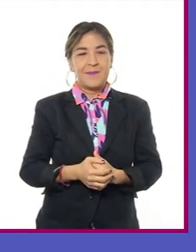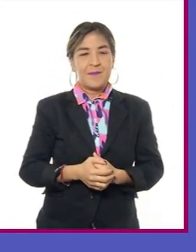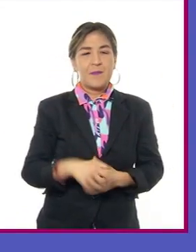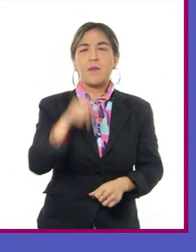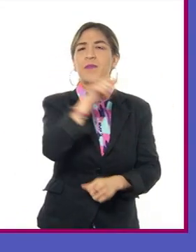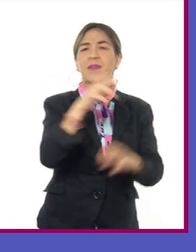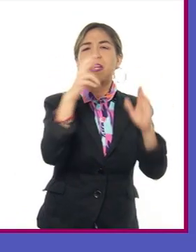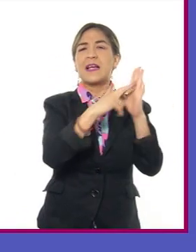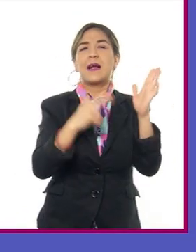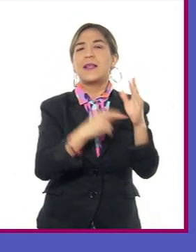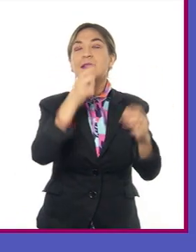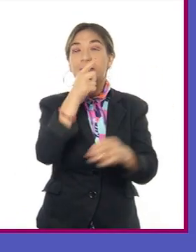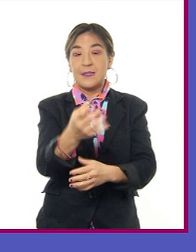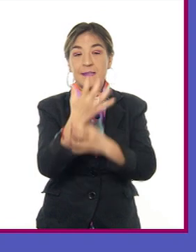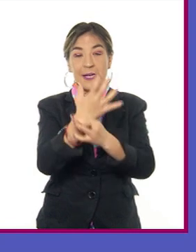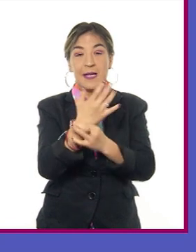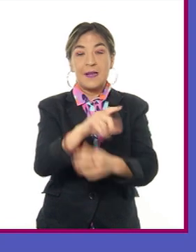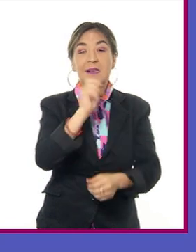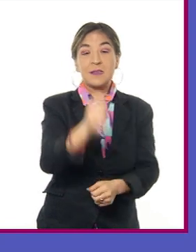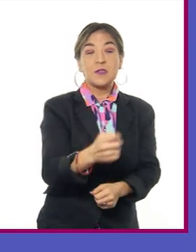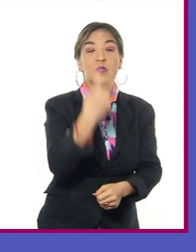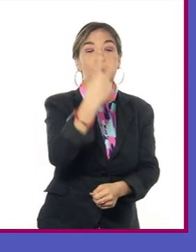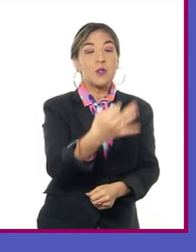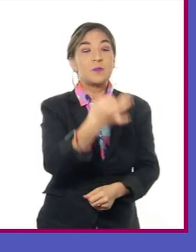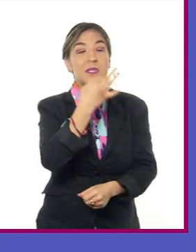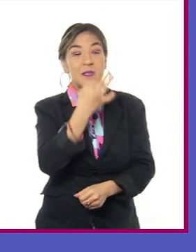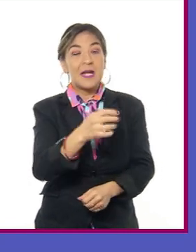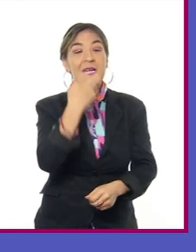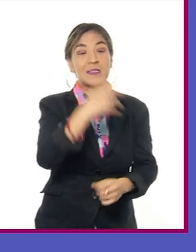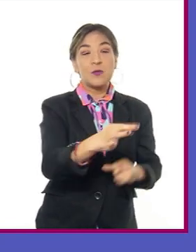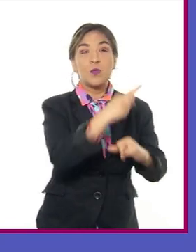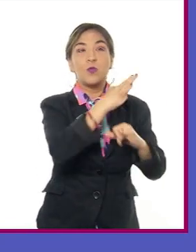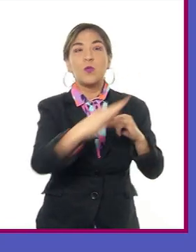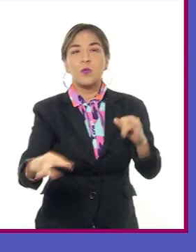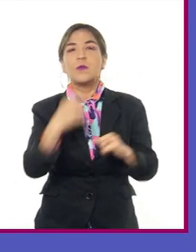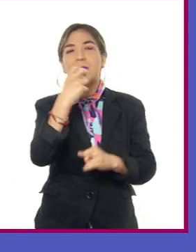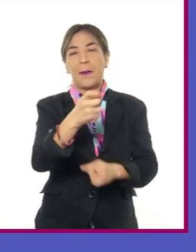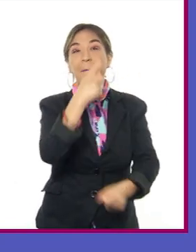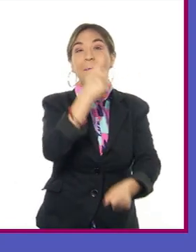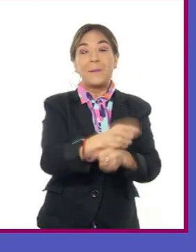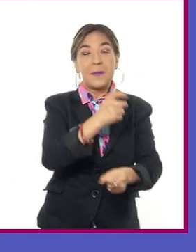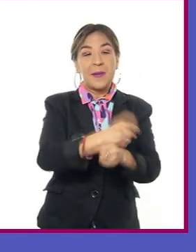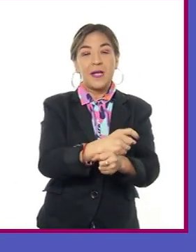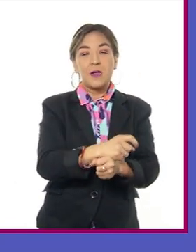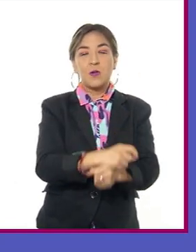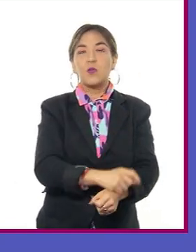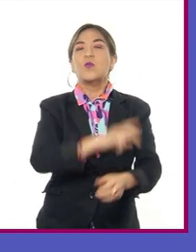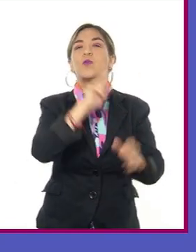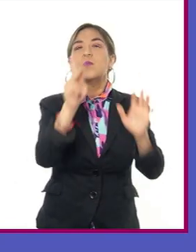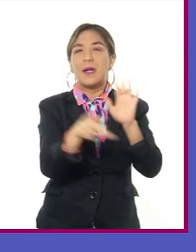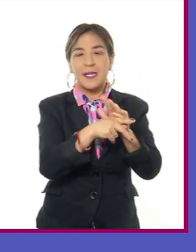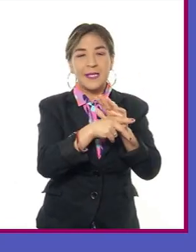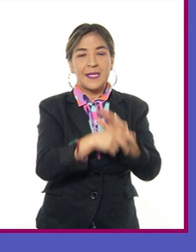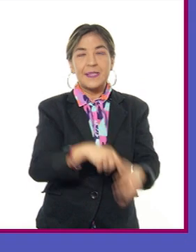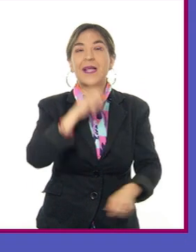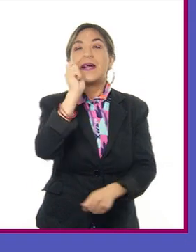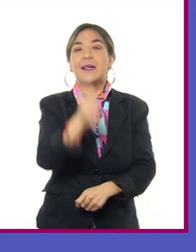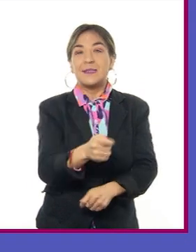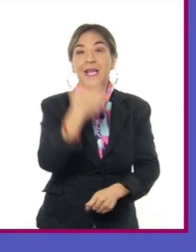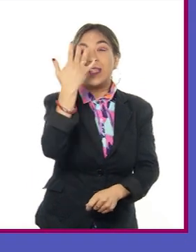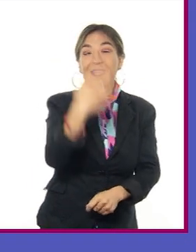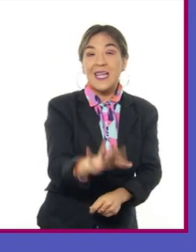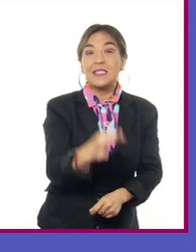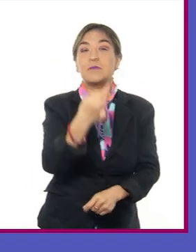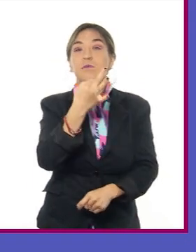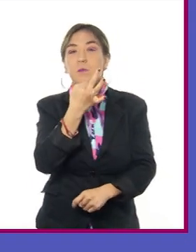regla expresa que habrá un periodo de 2 minutos al final del primer cuarto, es decir, de los primeros